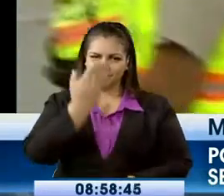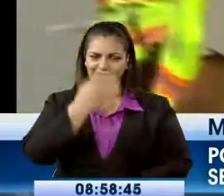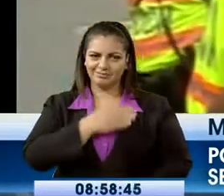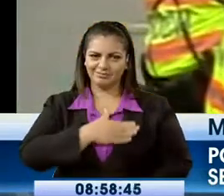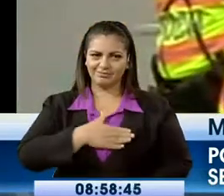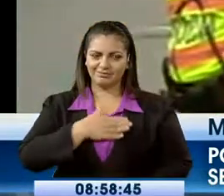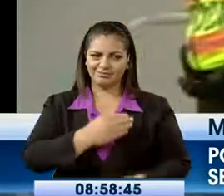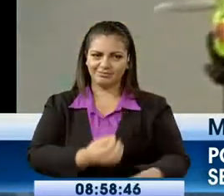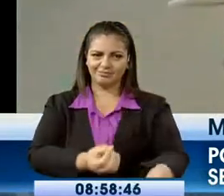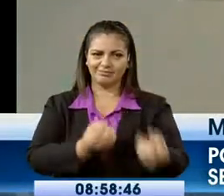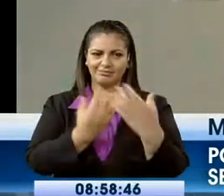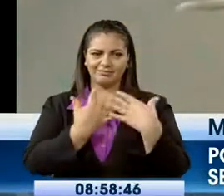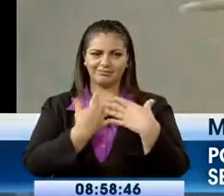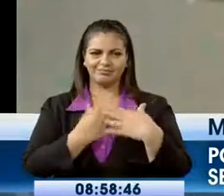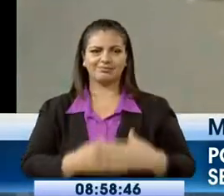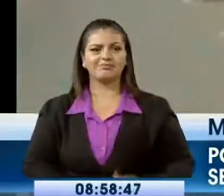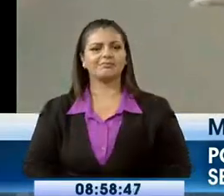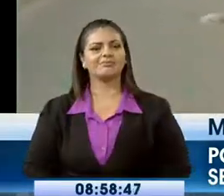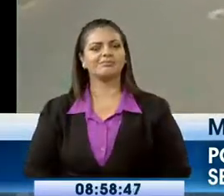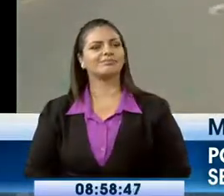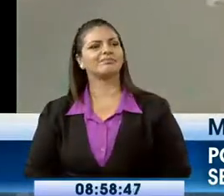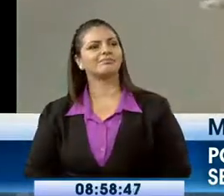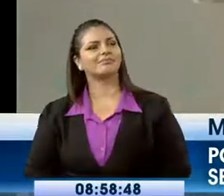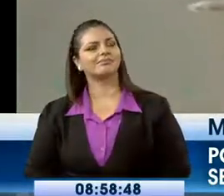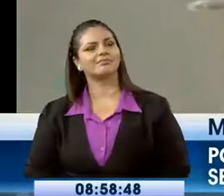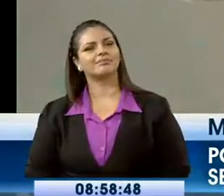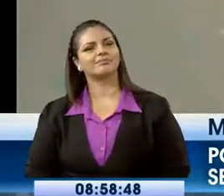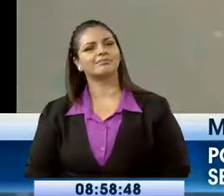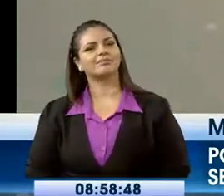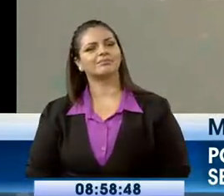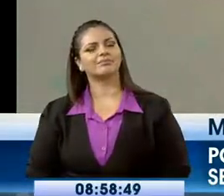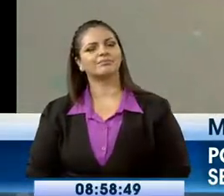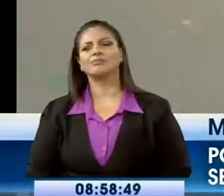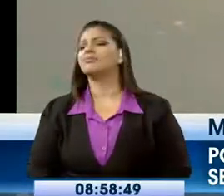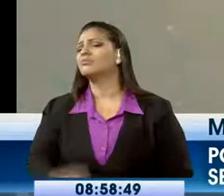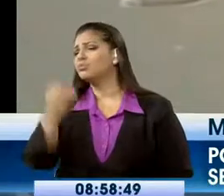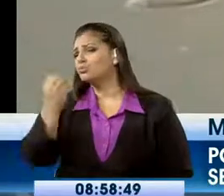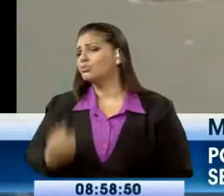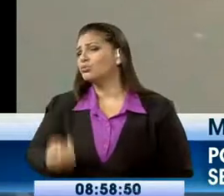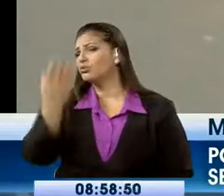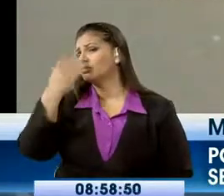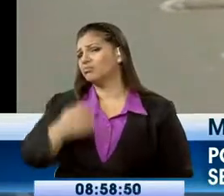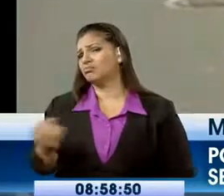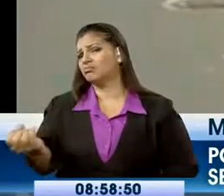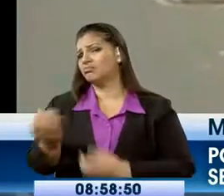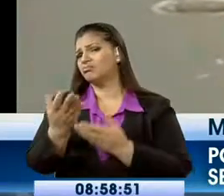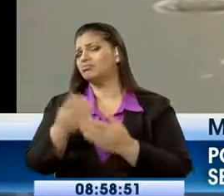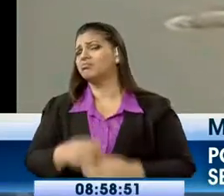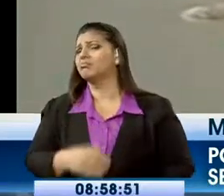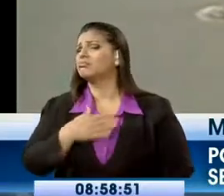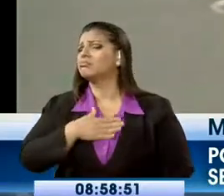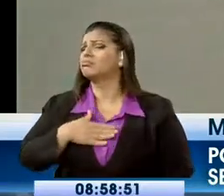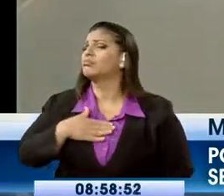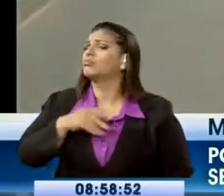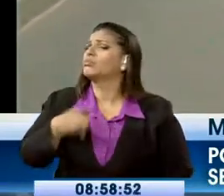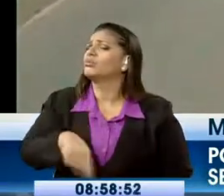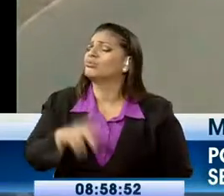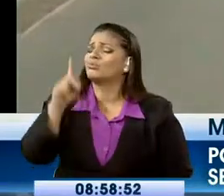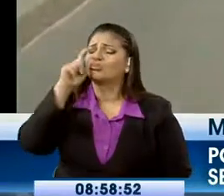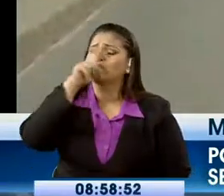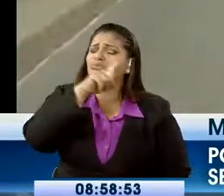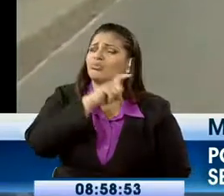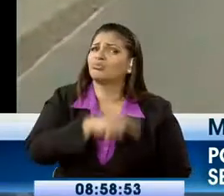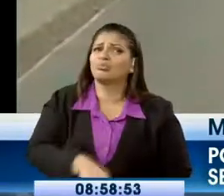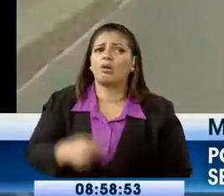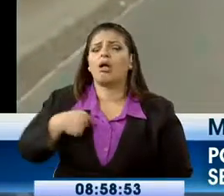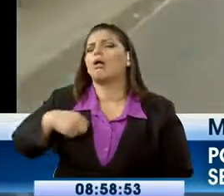¿cuál es el problema que tienen por acá? Buenos días, señor. Lo que pasa es que aquí yo quisiera que haga un control porque esto está terrible, ya no se aguanta. Uno